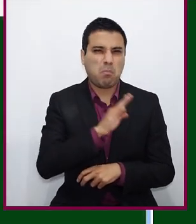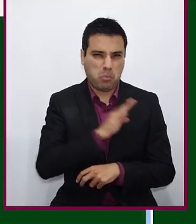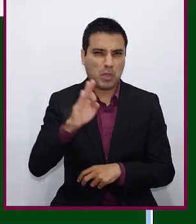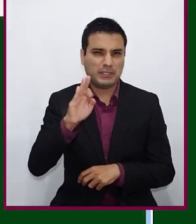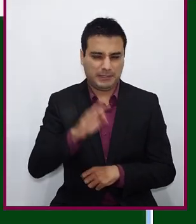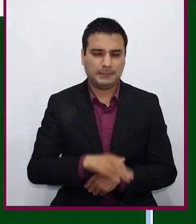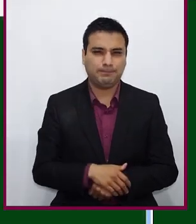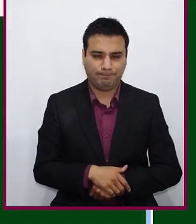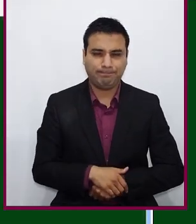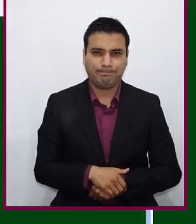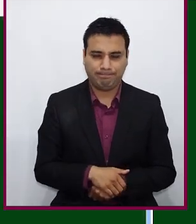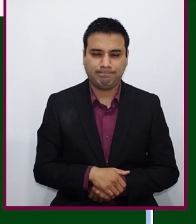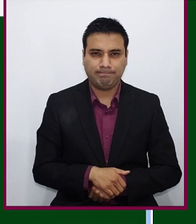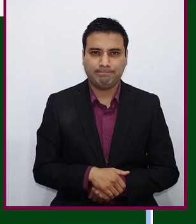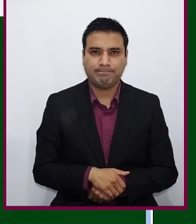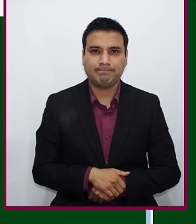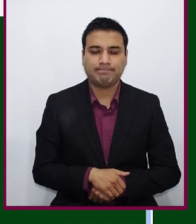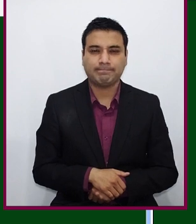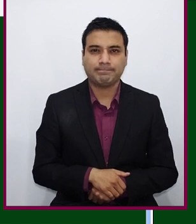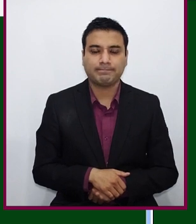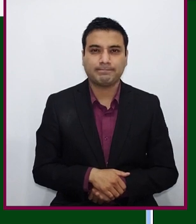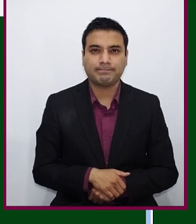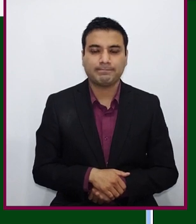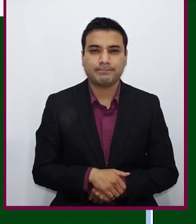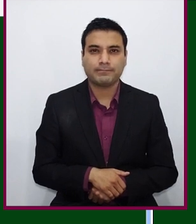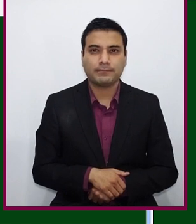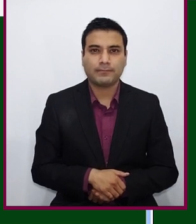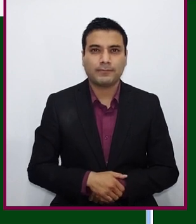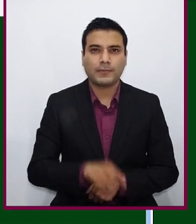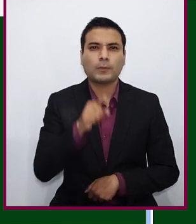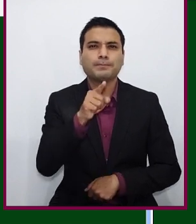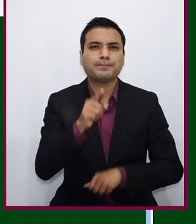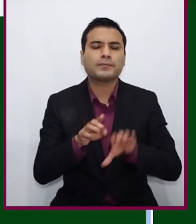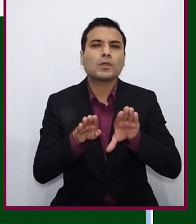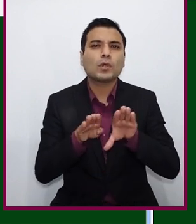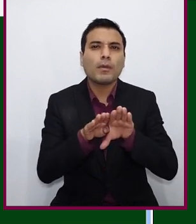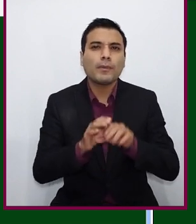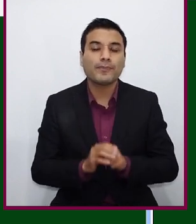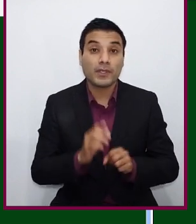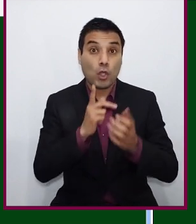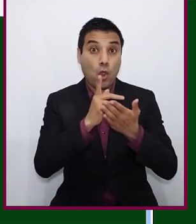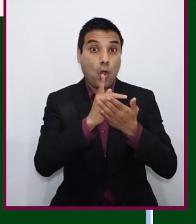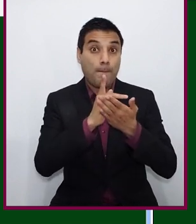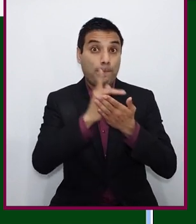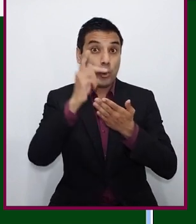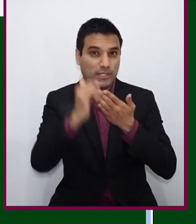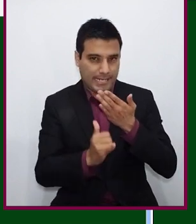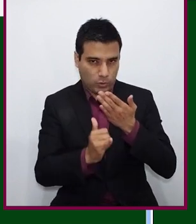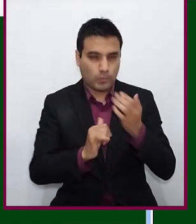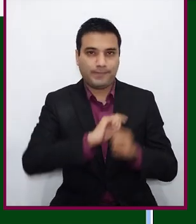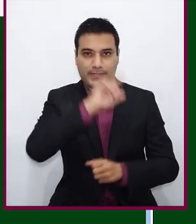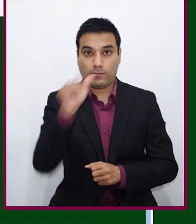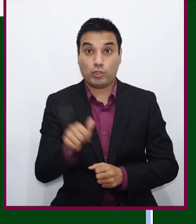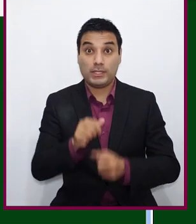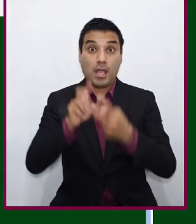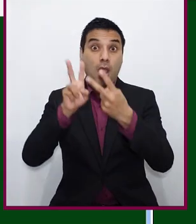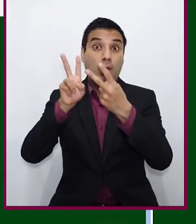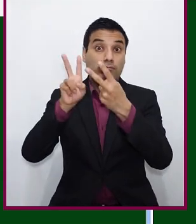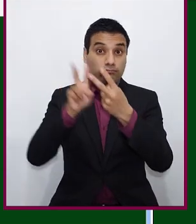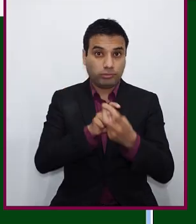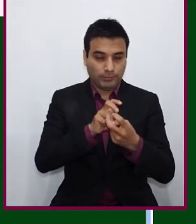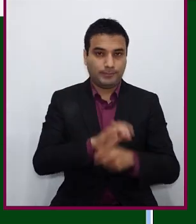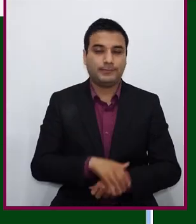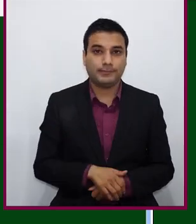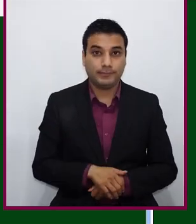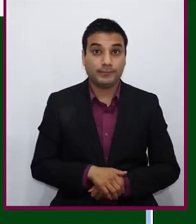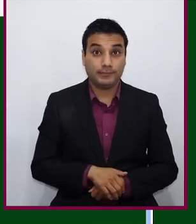esto den clic en proyecto descargar proyecto cuando quieran usarlo nuevamente para realizar más modificaciones